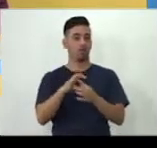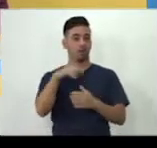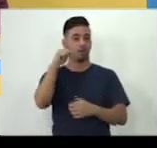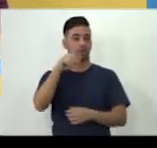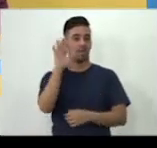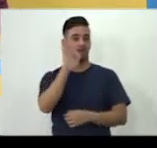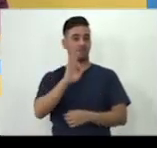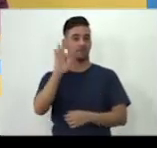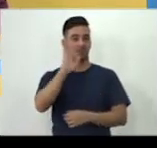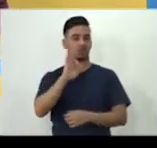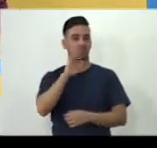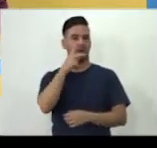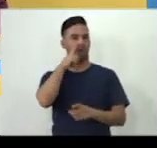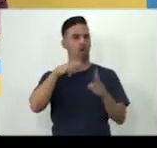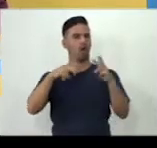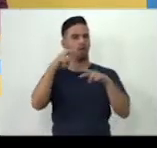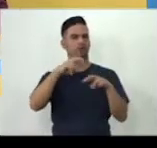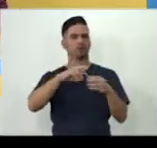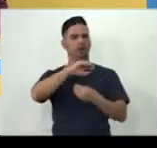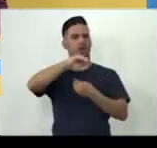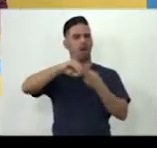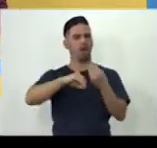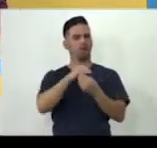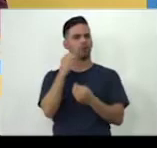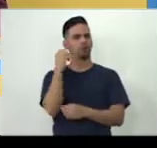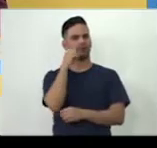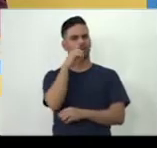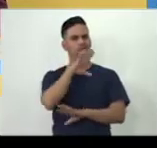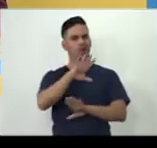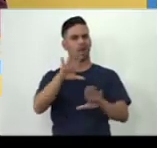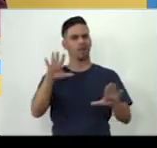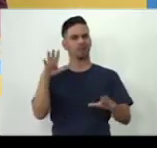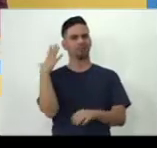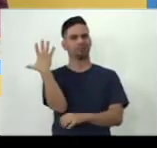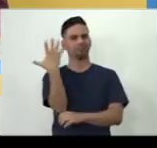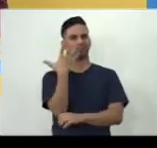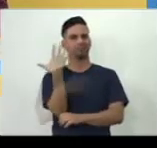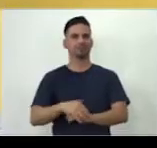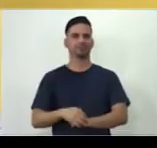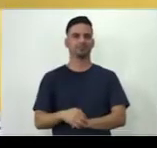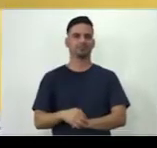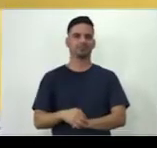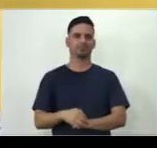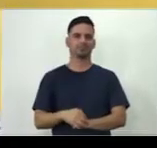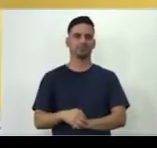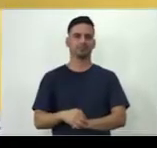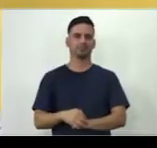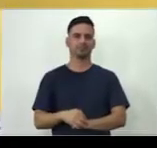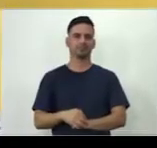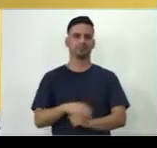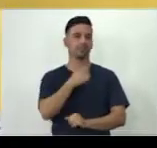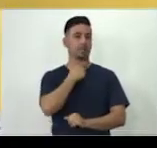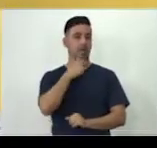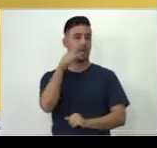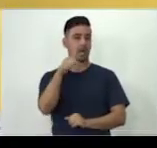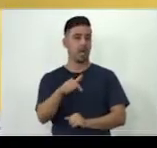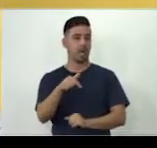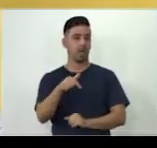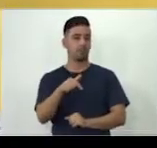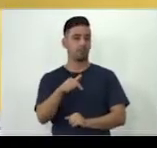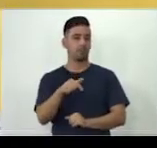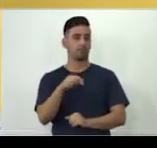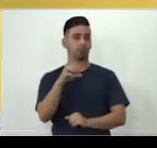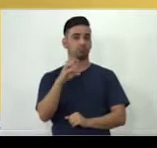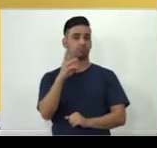física, investiga sistemas y cambios que ocurren en la naturaleza y el universo. Entre estos se encuentran los relacionados con el magnetismo,